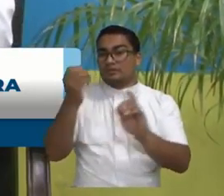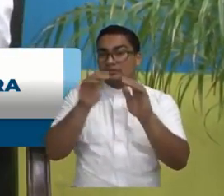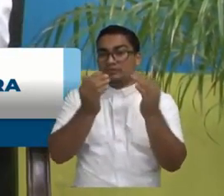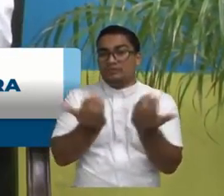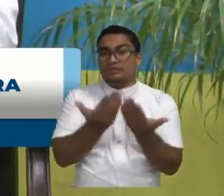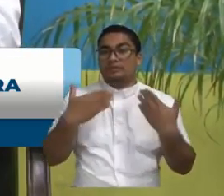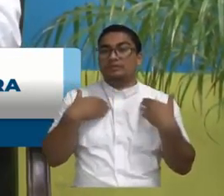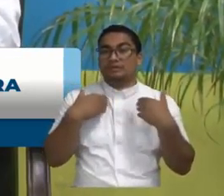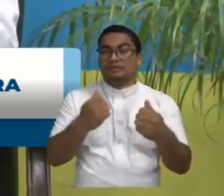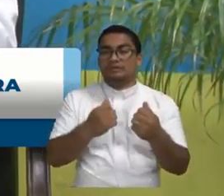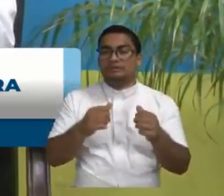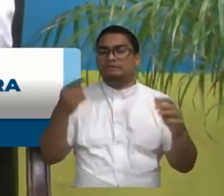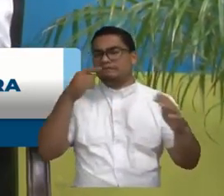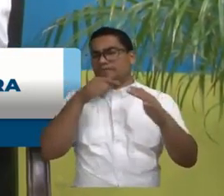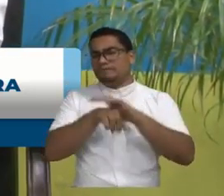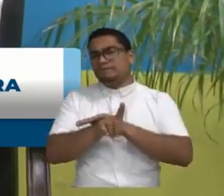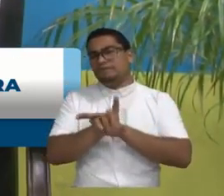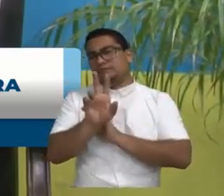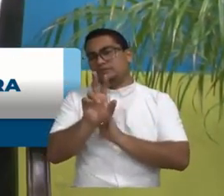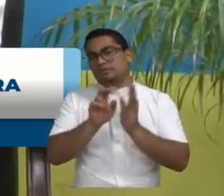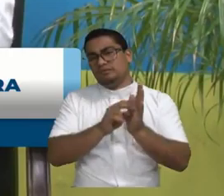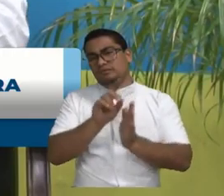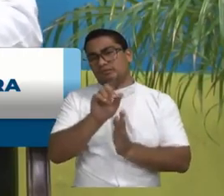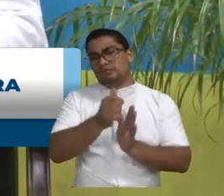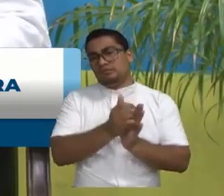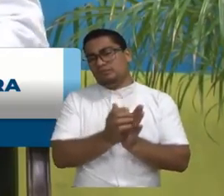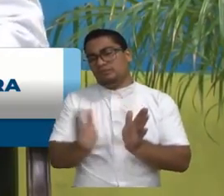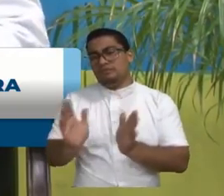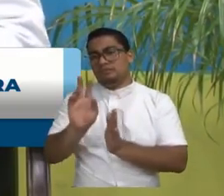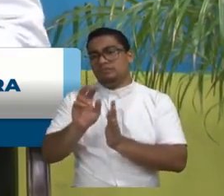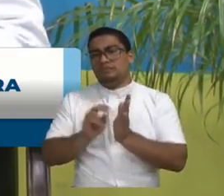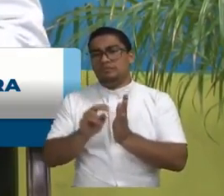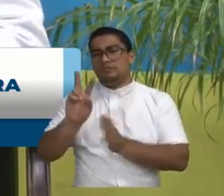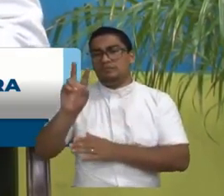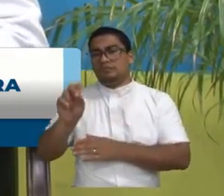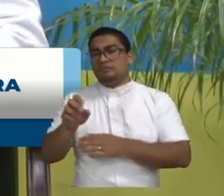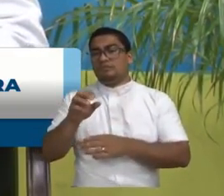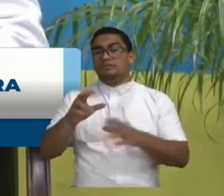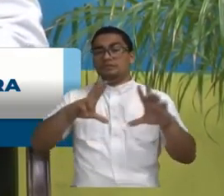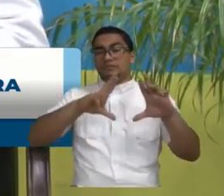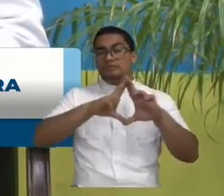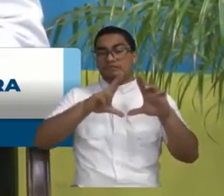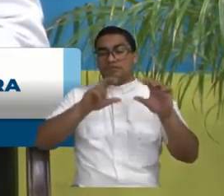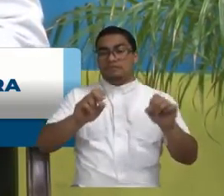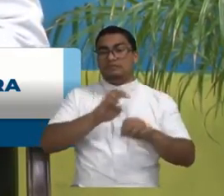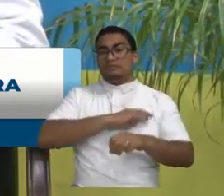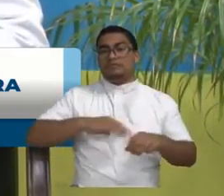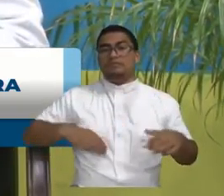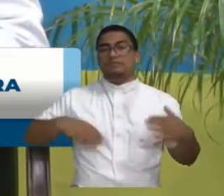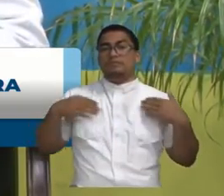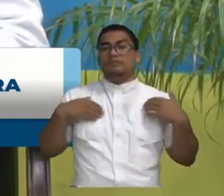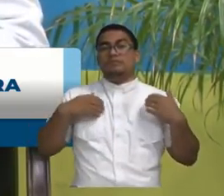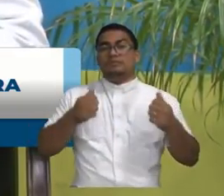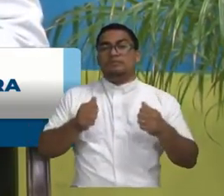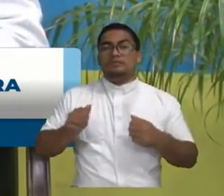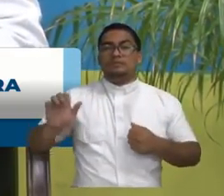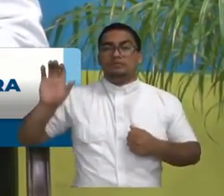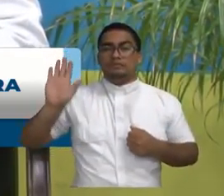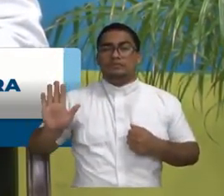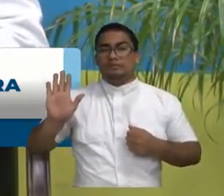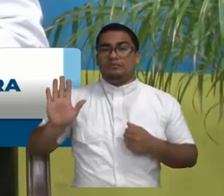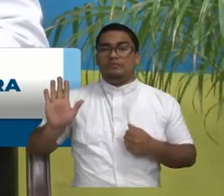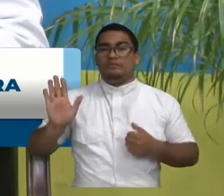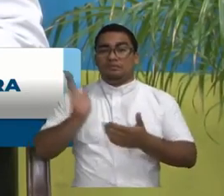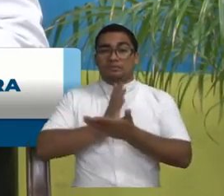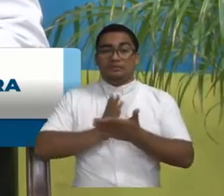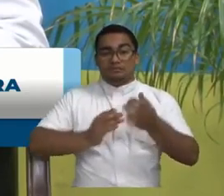una estrategia que se llama Estrategia 2016-2020, en donde Nicaragua y el Ministerio de Salud se compromete a cumplir